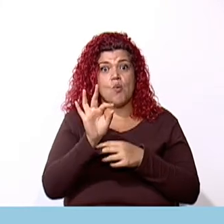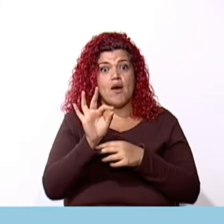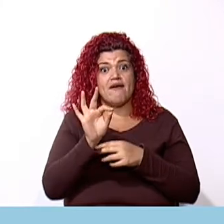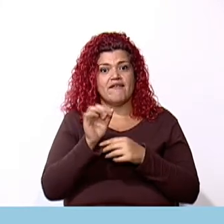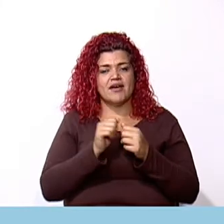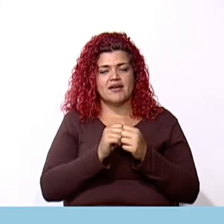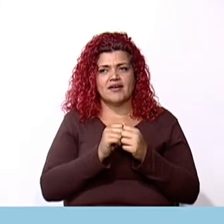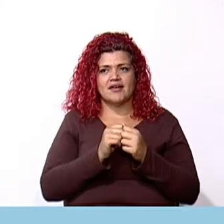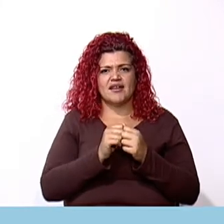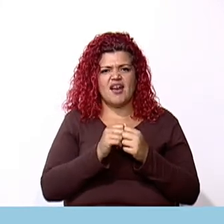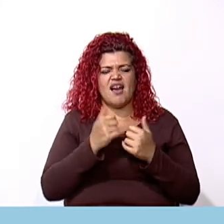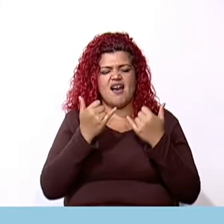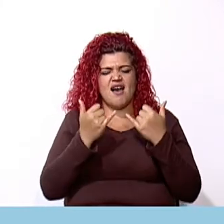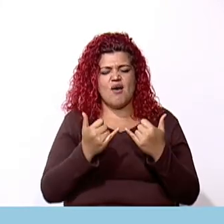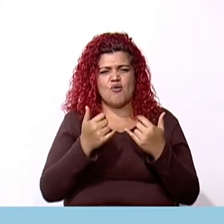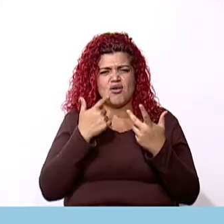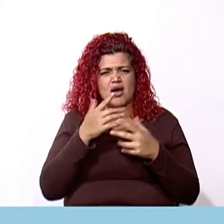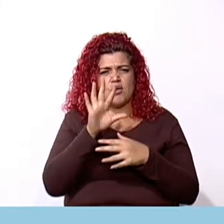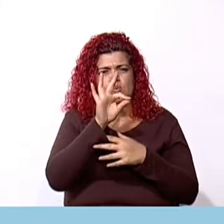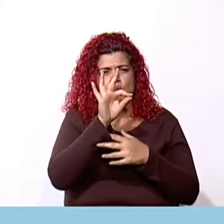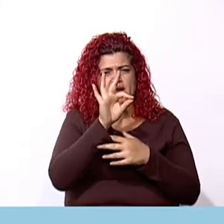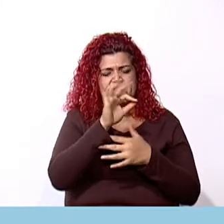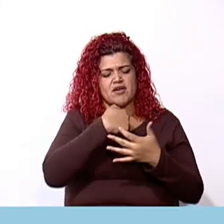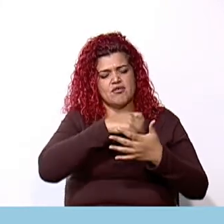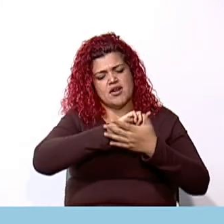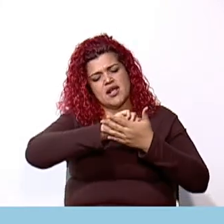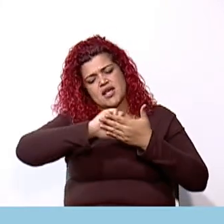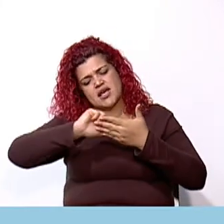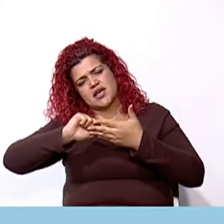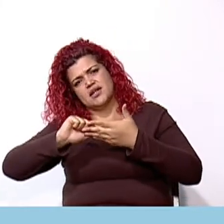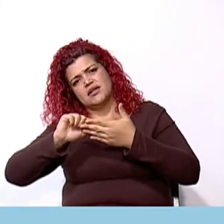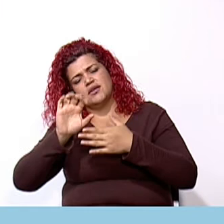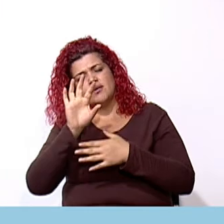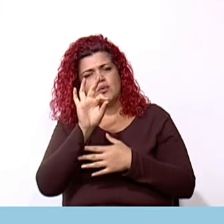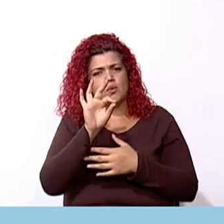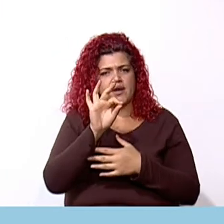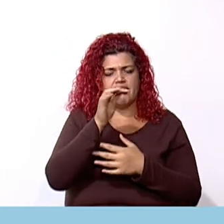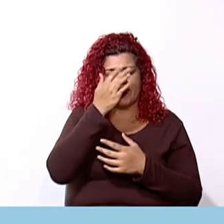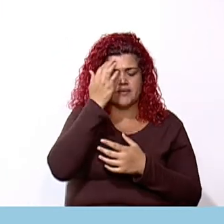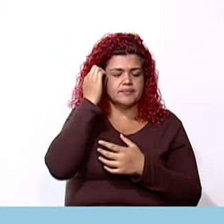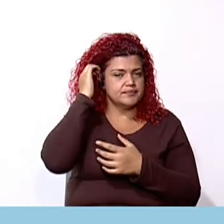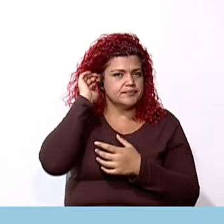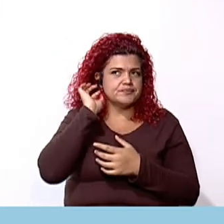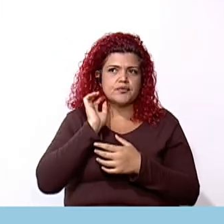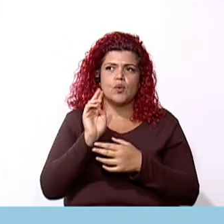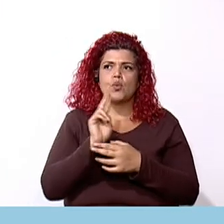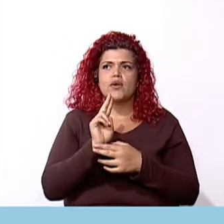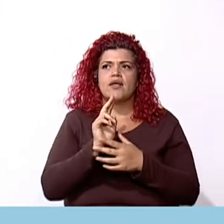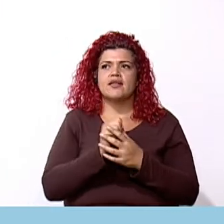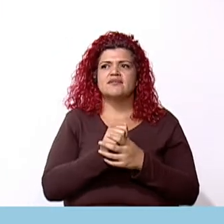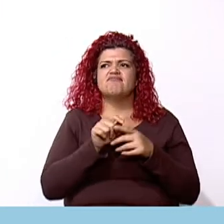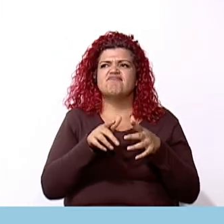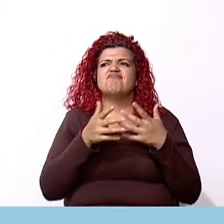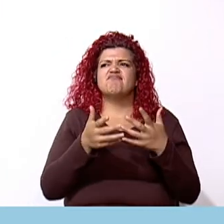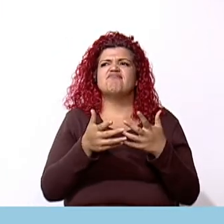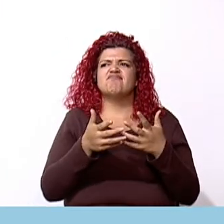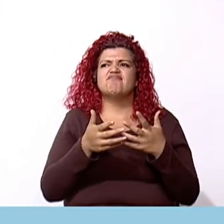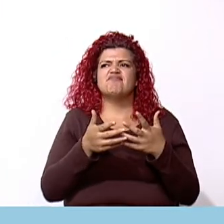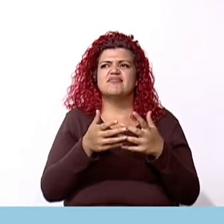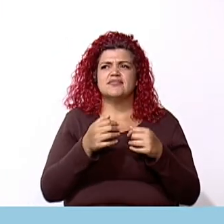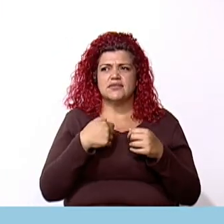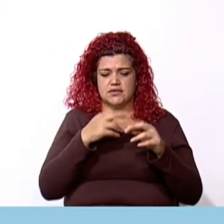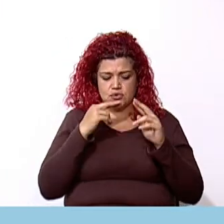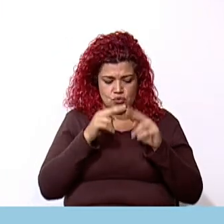9. Ahora a 9 le vamos a restar 9 unidades y obtenemos